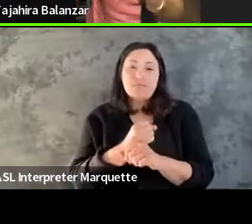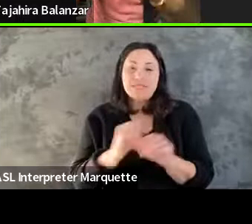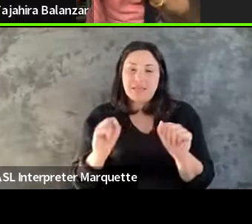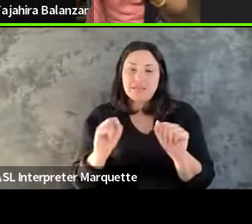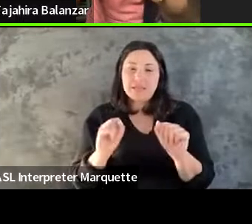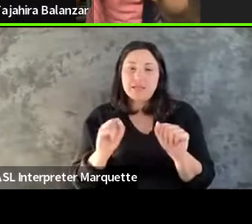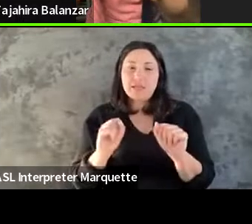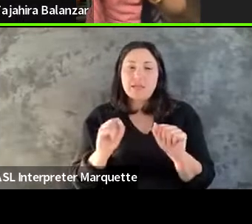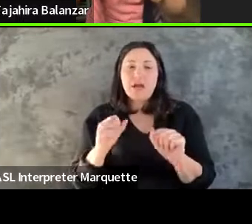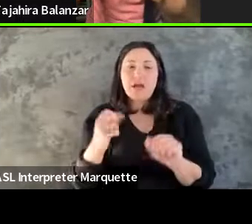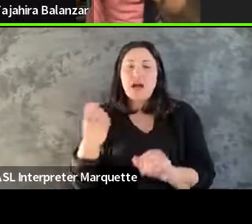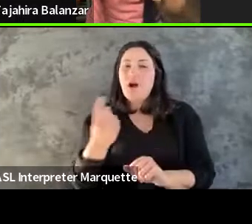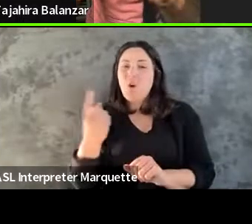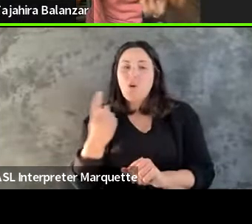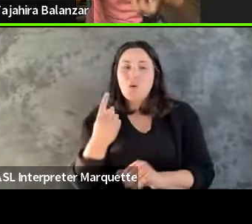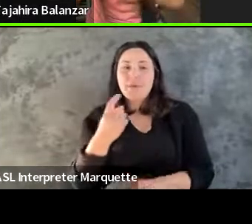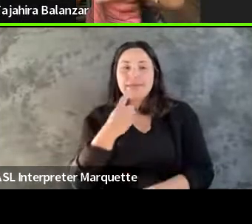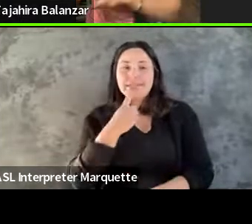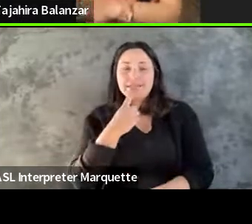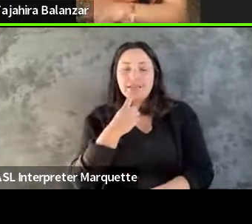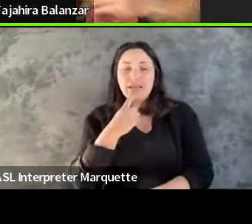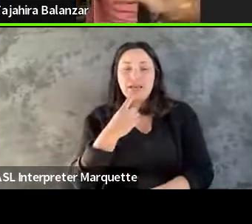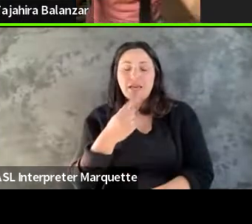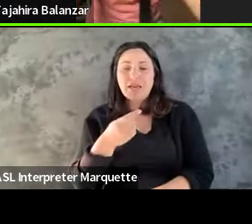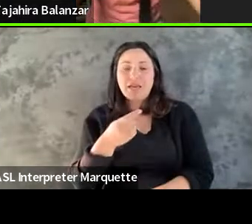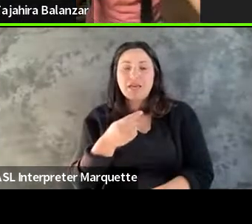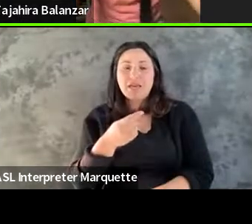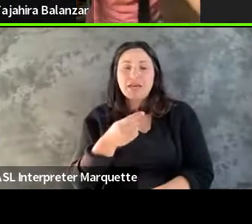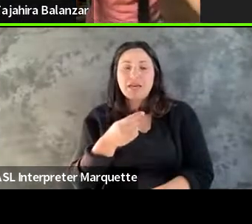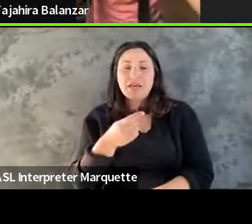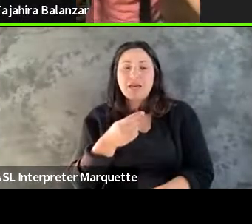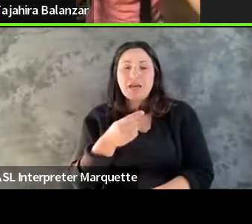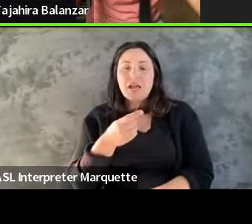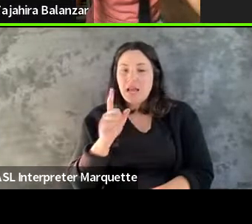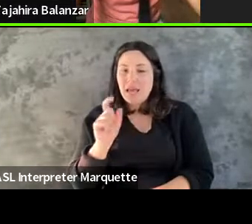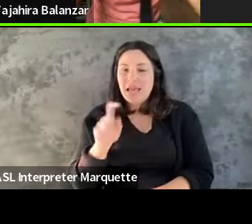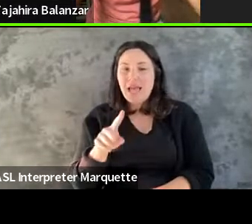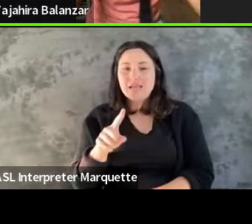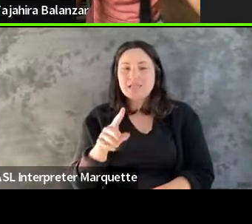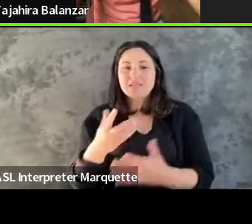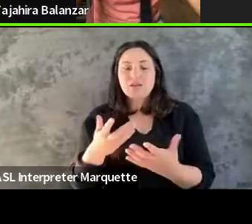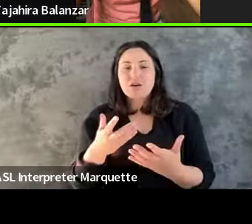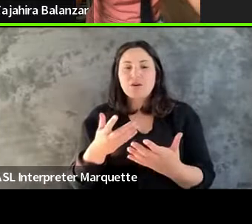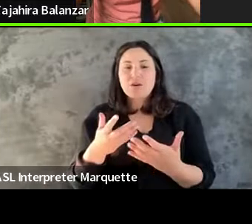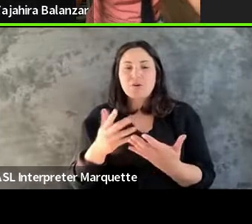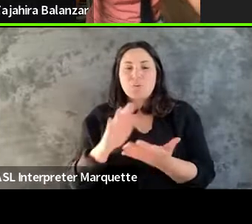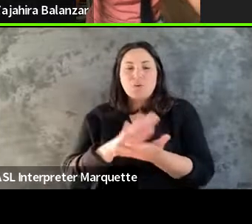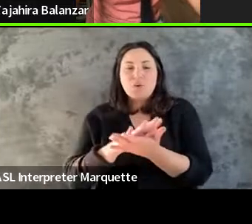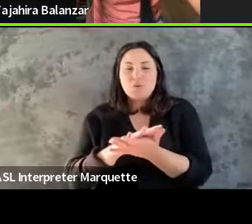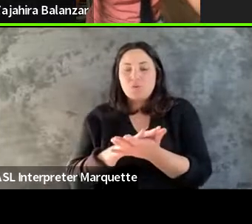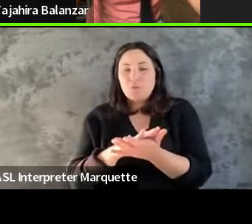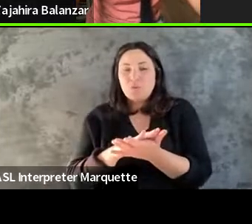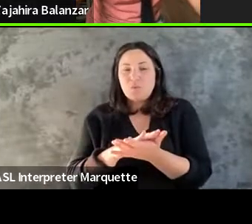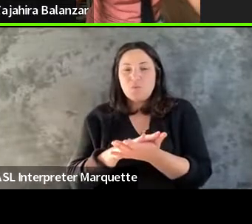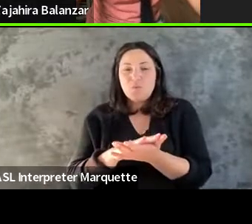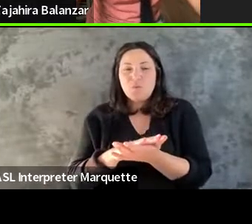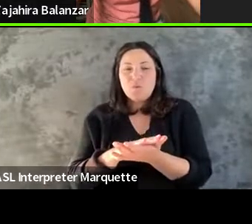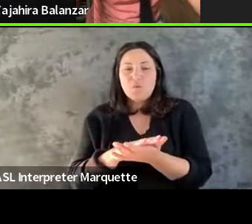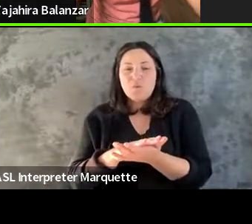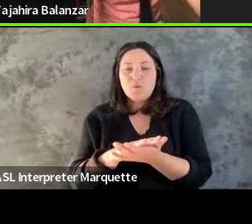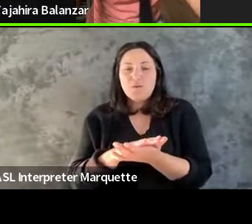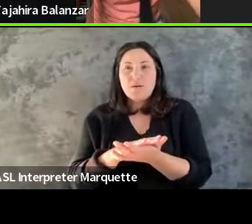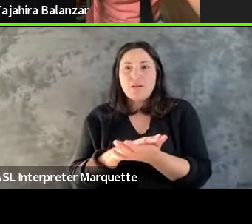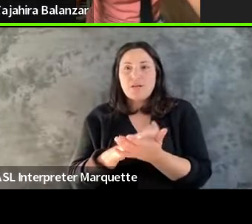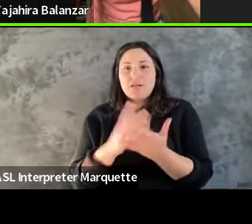y preguntándome sola que qué hace la escuela más que nada en poner seguridad, qué